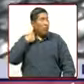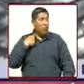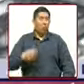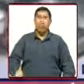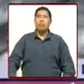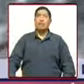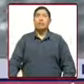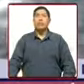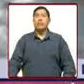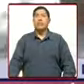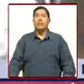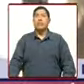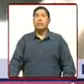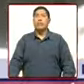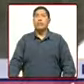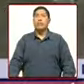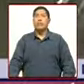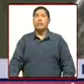Estado.